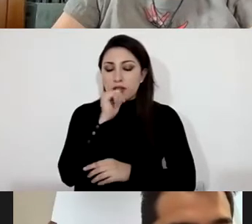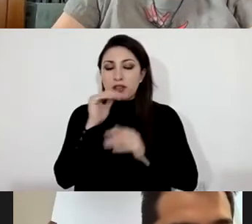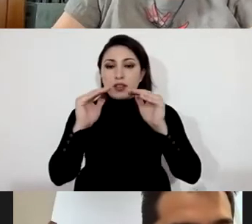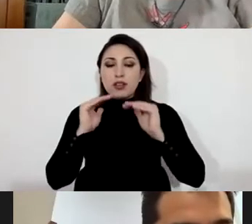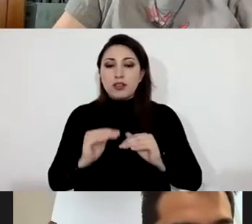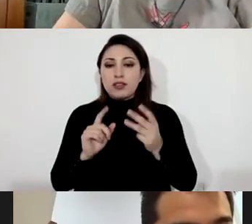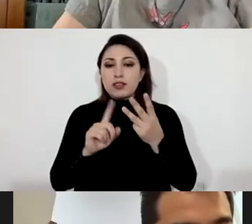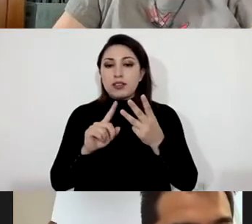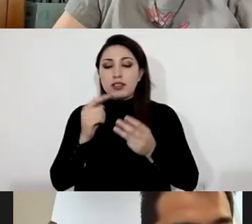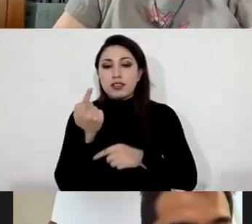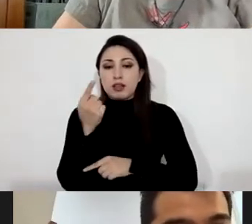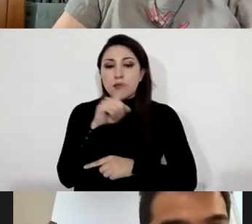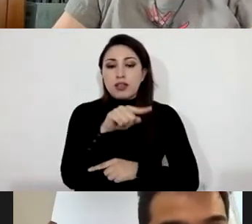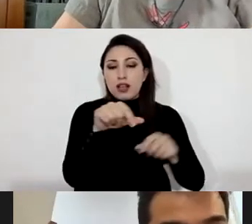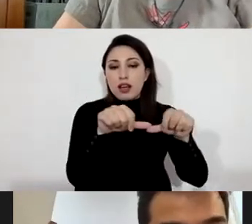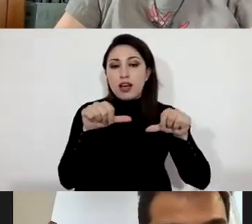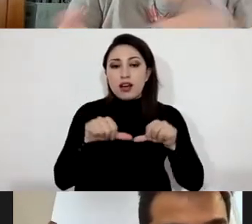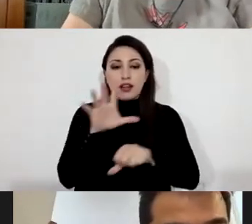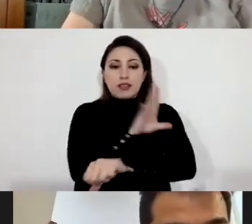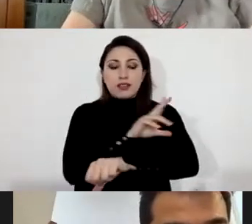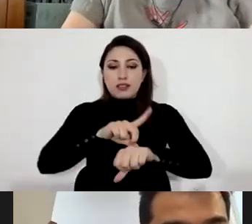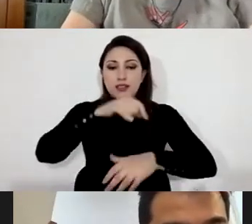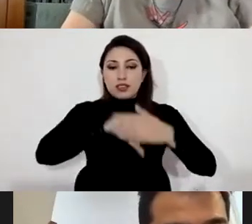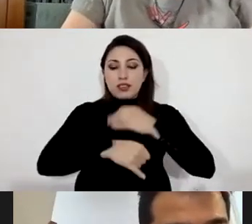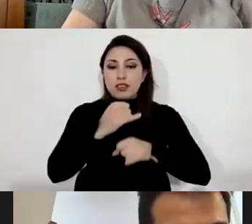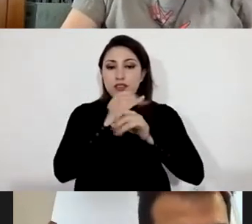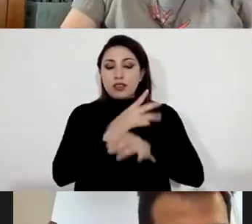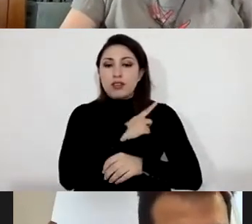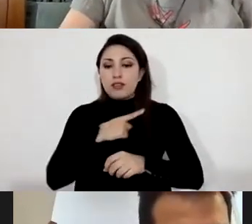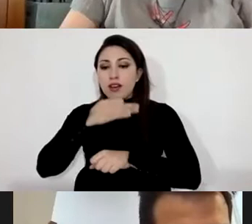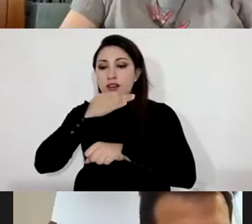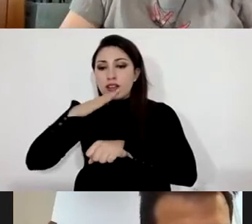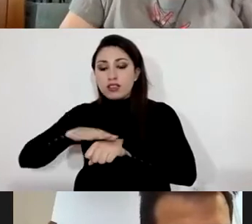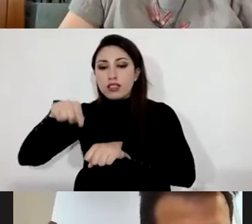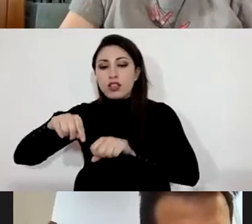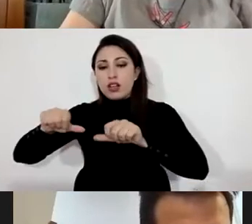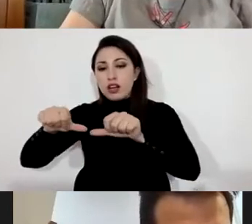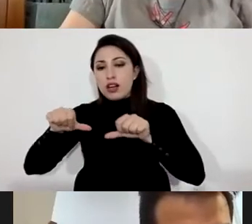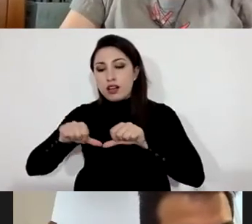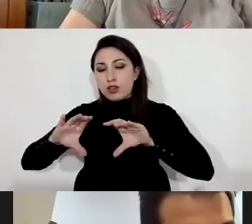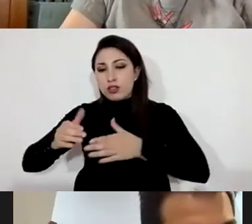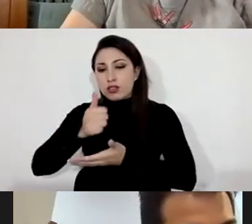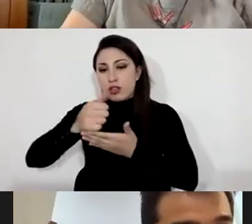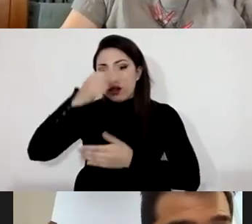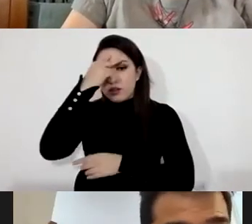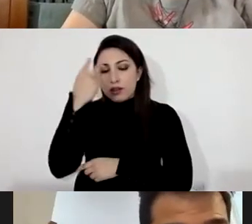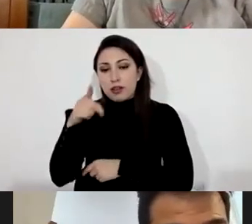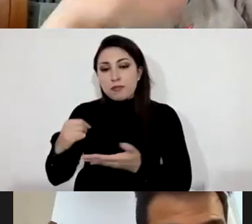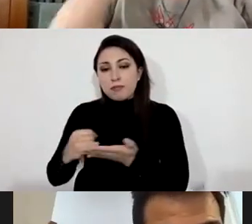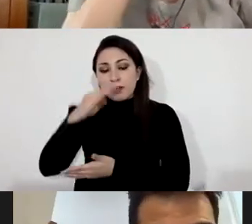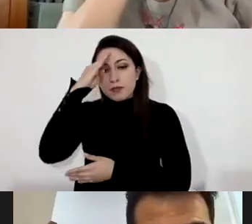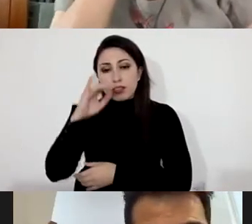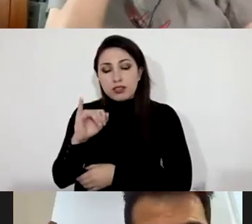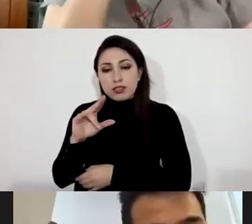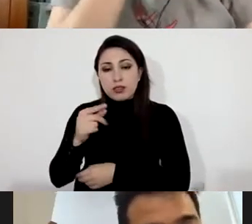a la Unidad de Transparencia notificar al órgano interno de este Congreso de la Ciudad de México para que, en su caso, de así considerarlo pertinente, inicie